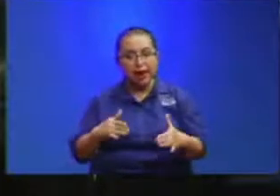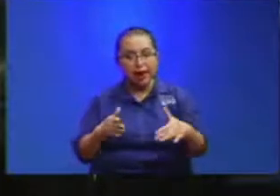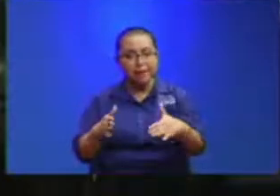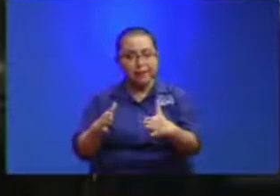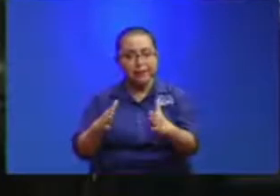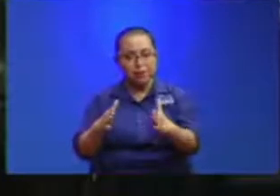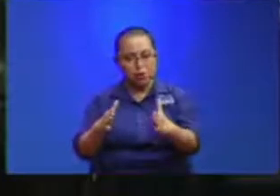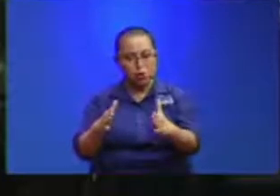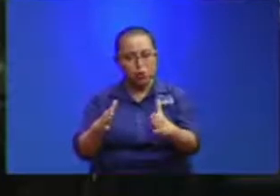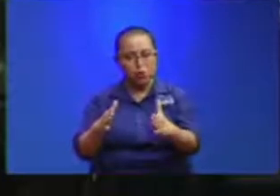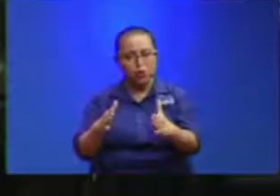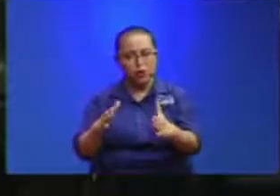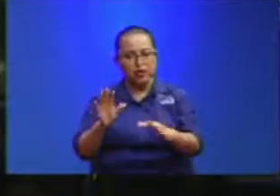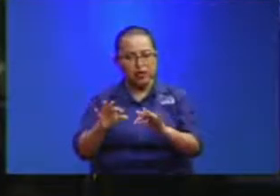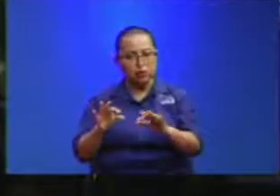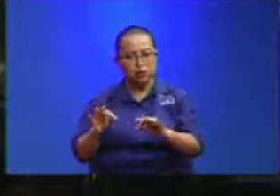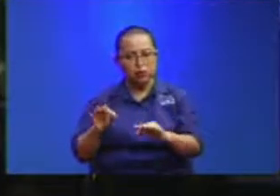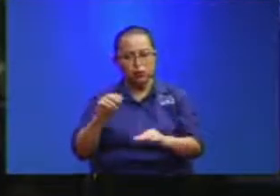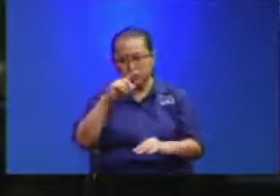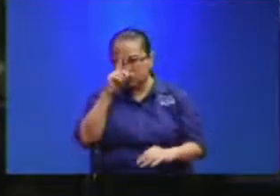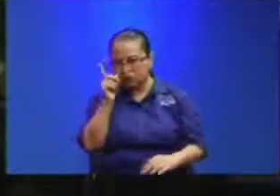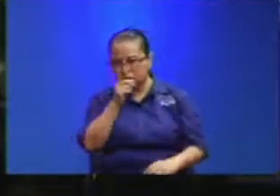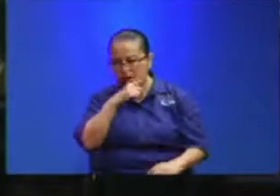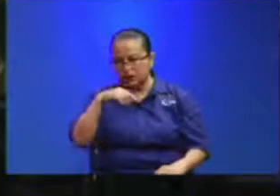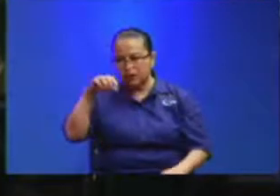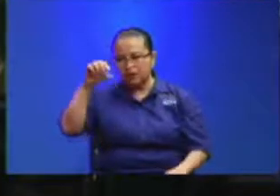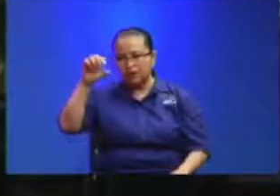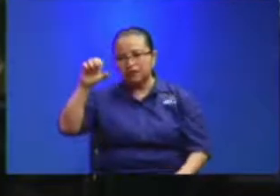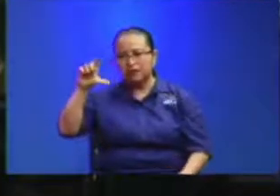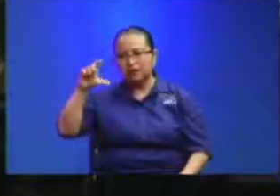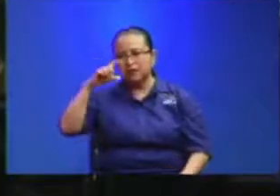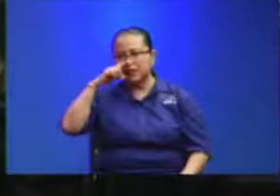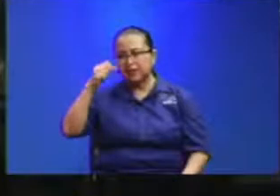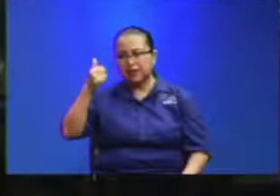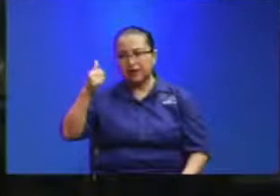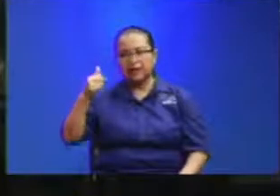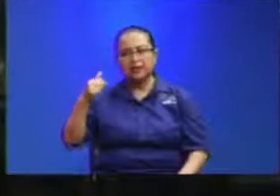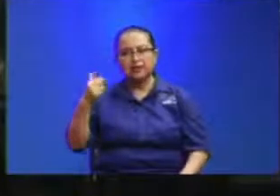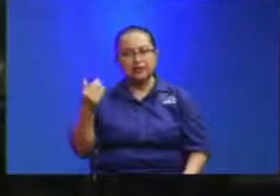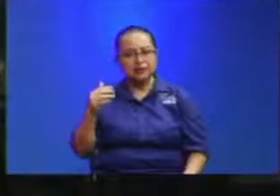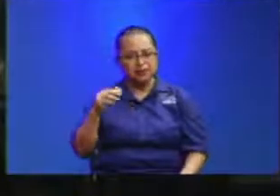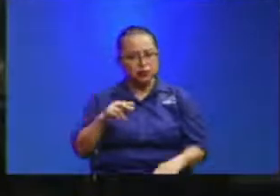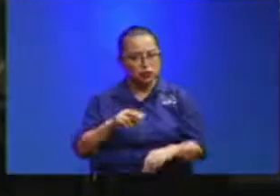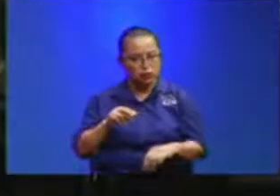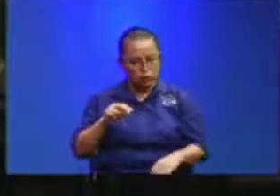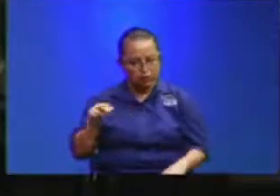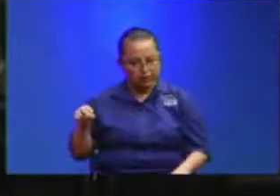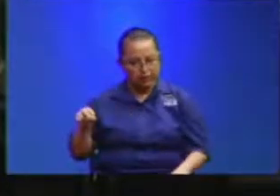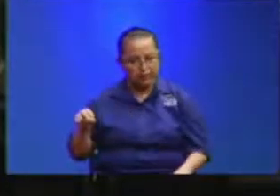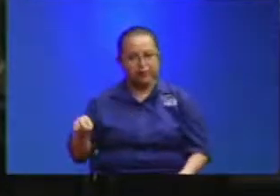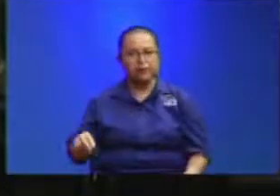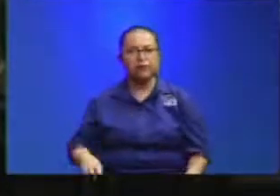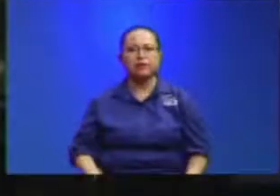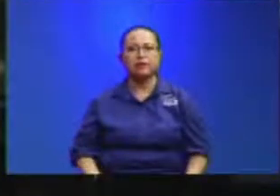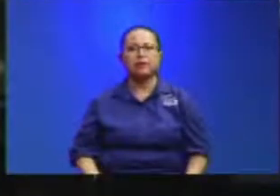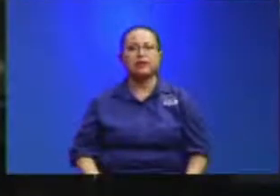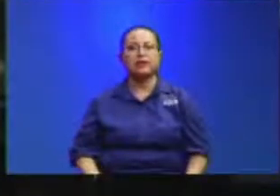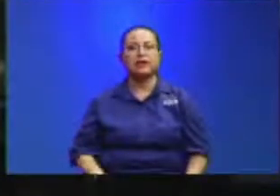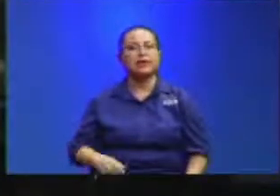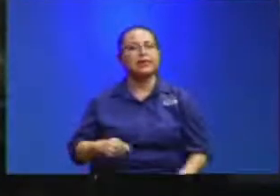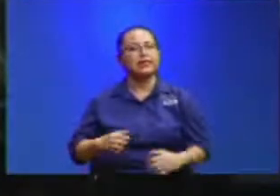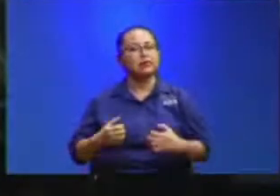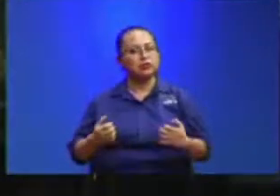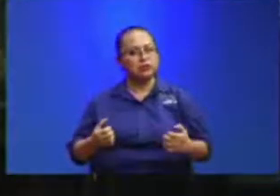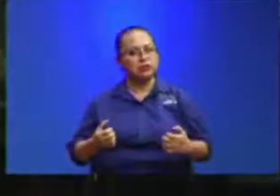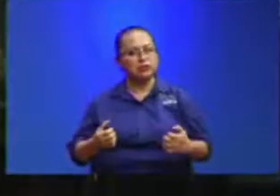llaman secta así sirvo a mis padres entonces se establece en un camino que